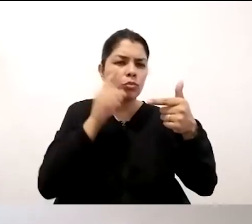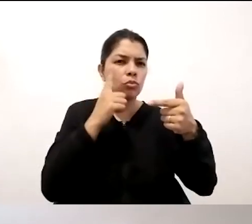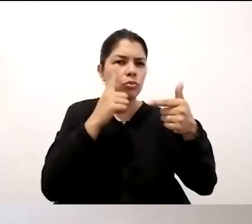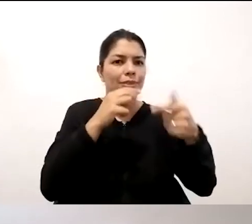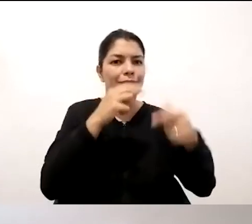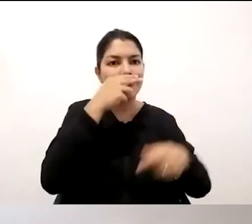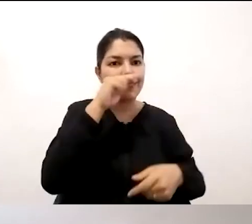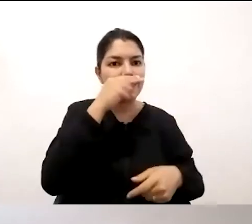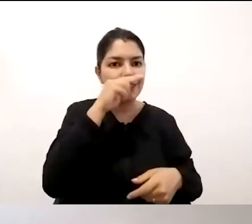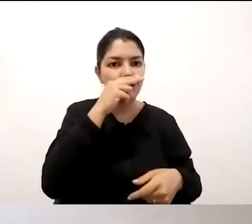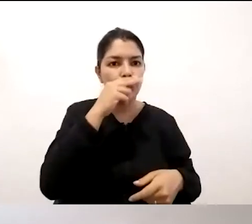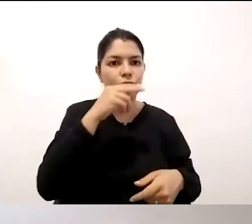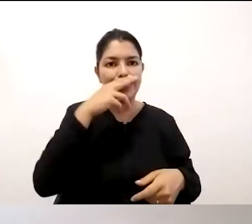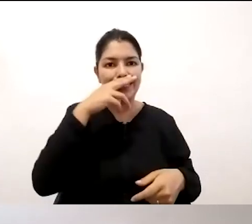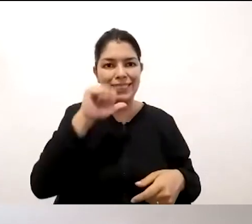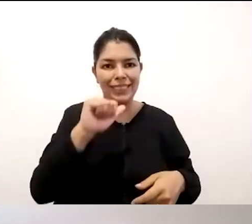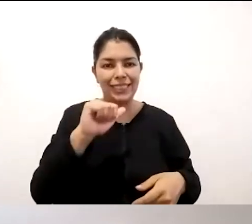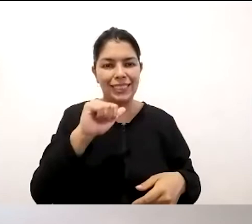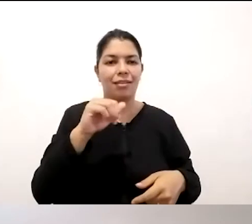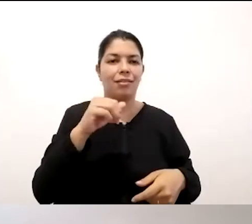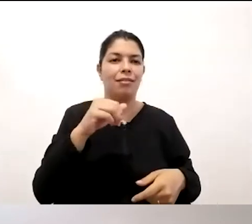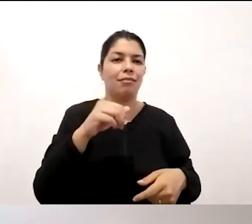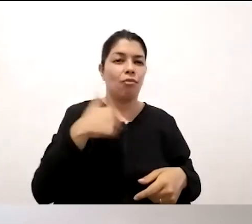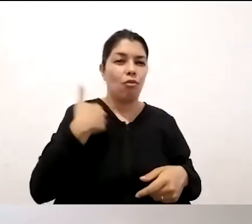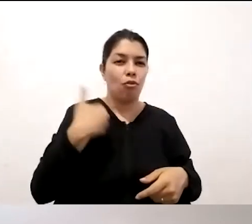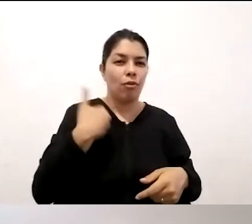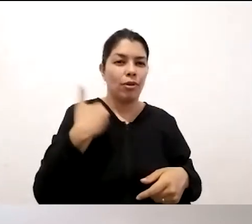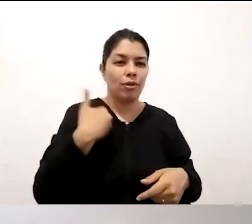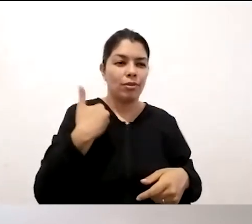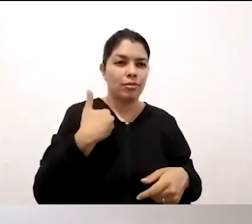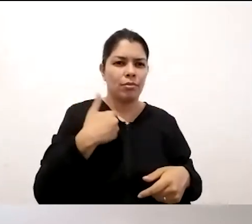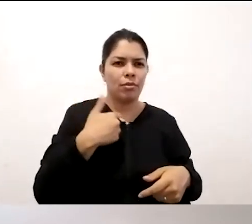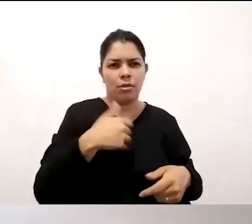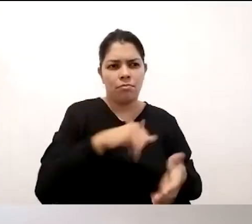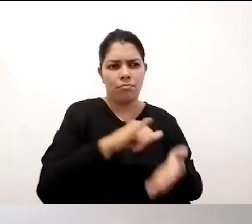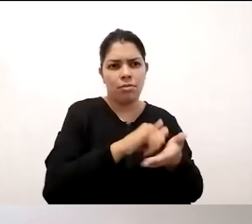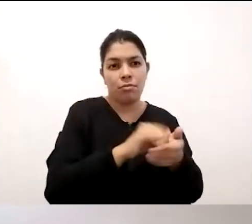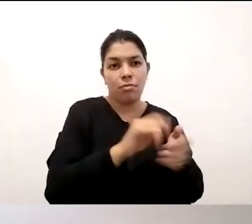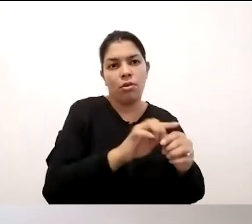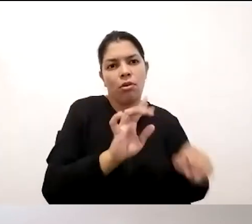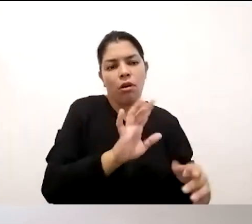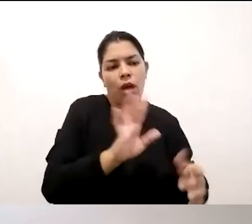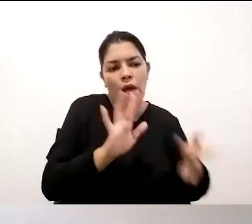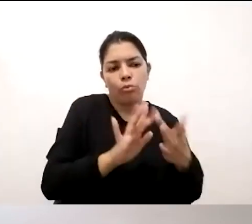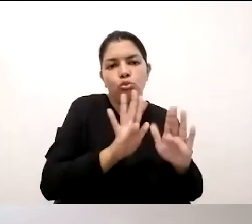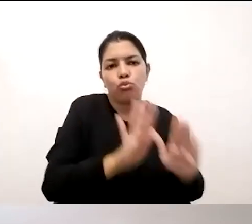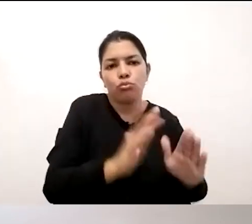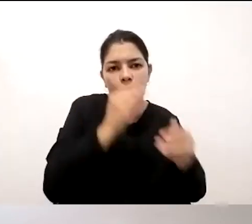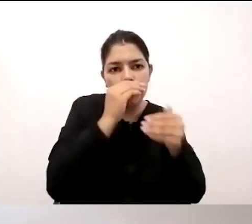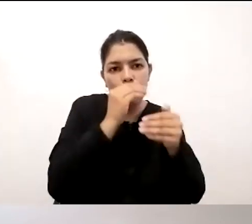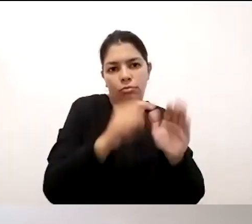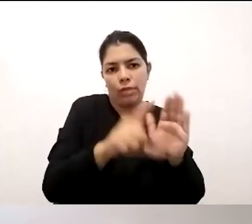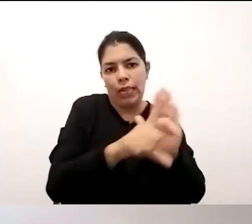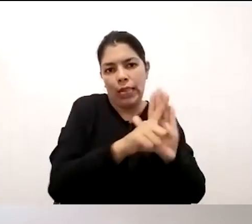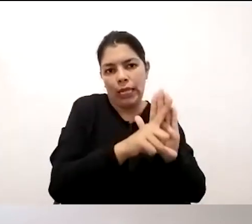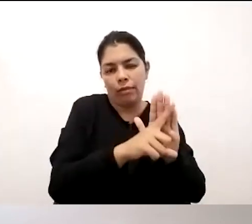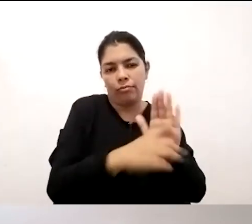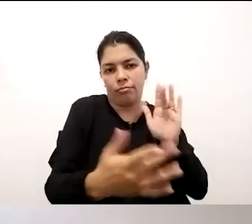niñas y adolescentes que es igual, pero con su especificación y tratamiento por una ley, y es la